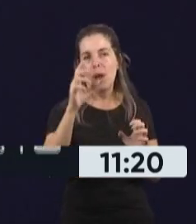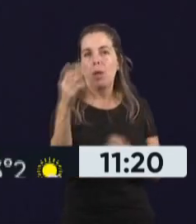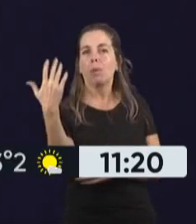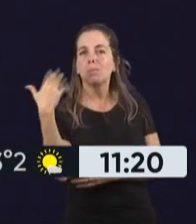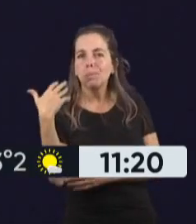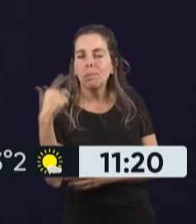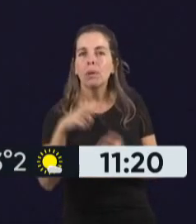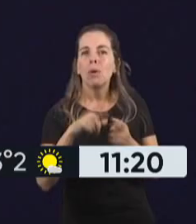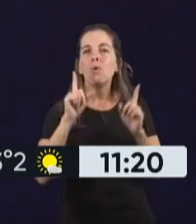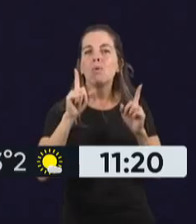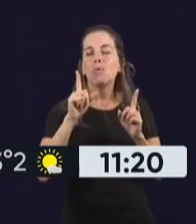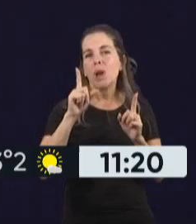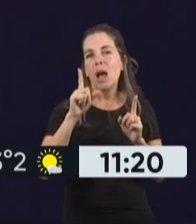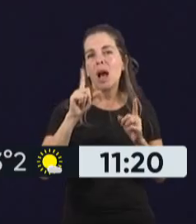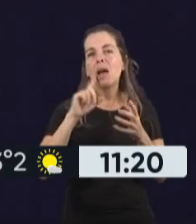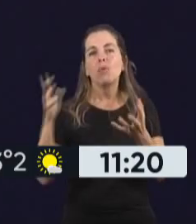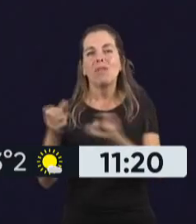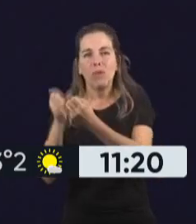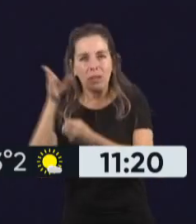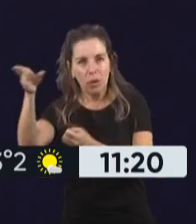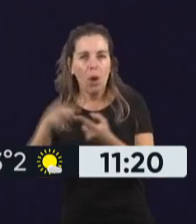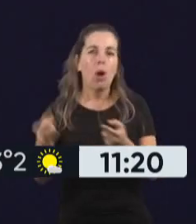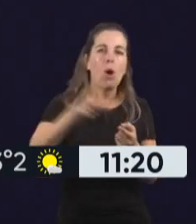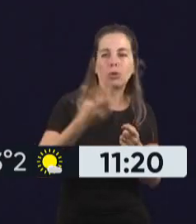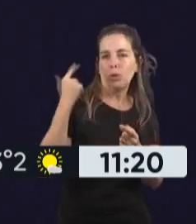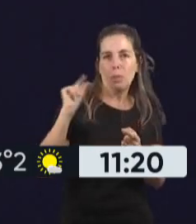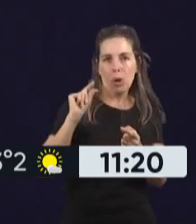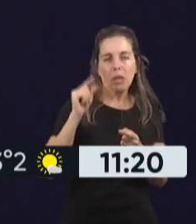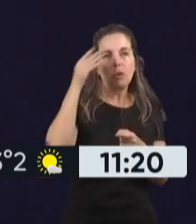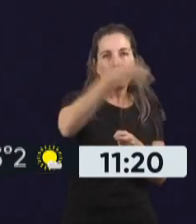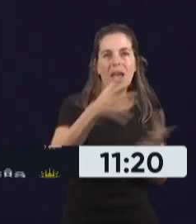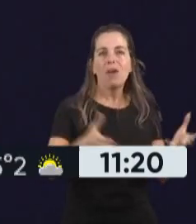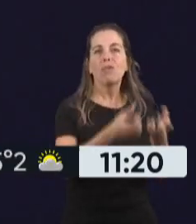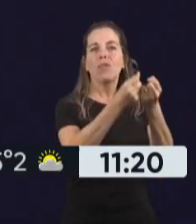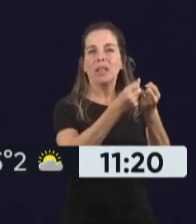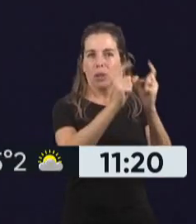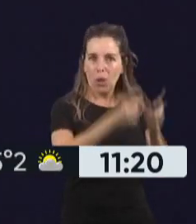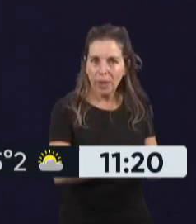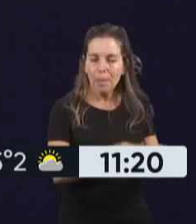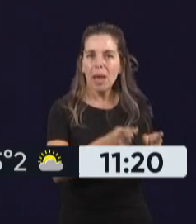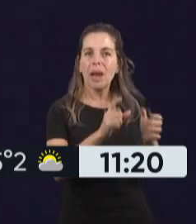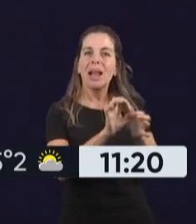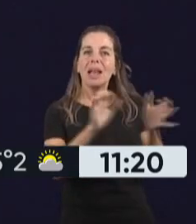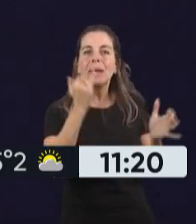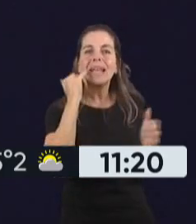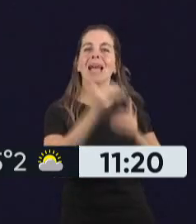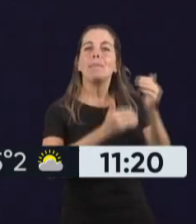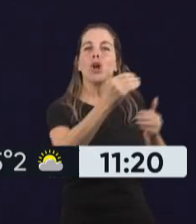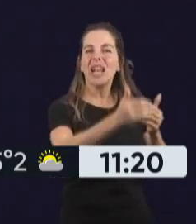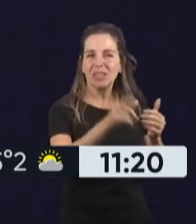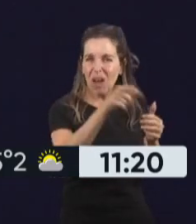una que tuvo aquí el otro día en la Fundación Libertad y Progreso, con la Fundación Libertad y Progreso y